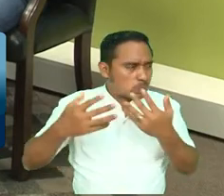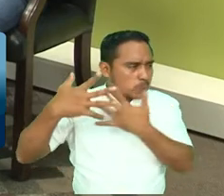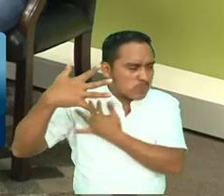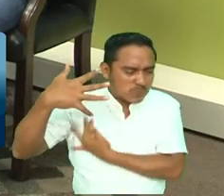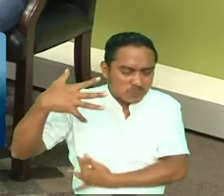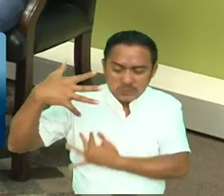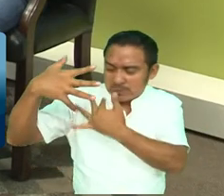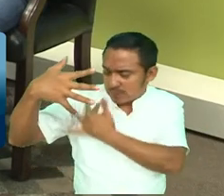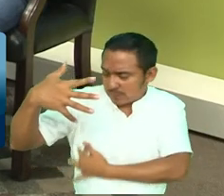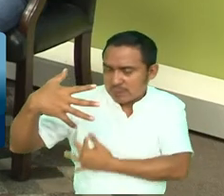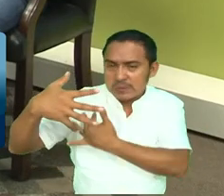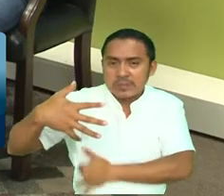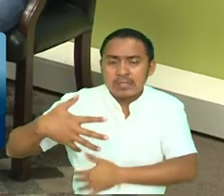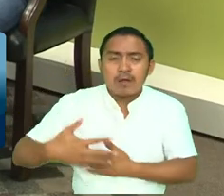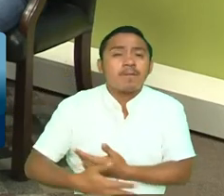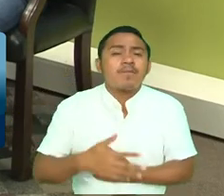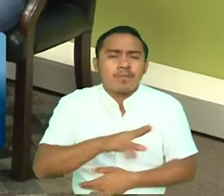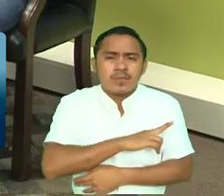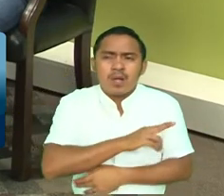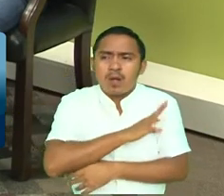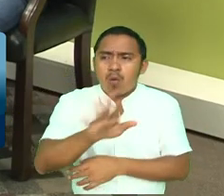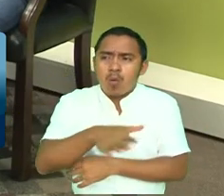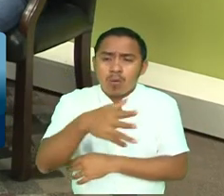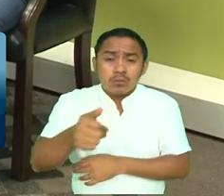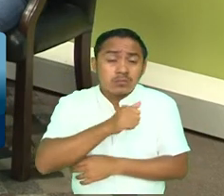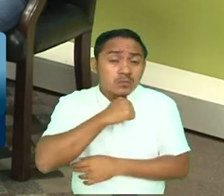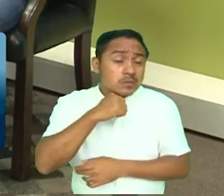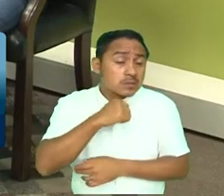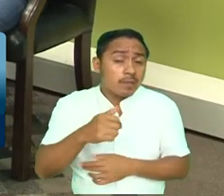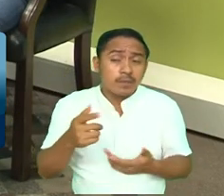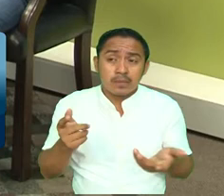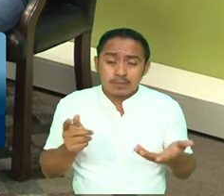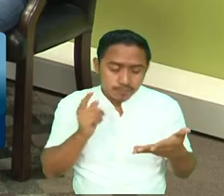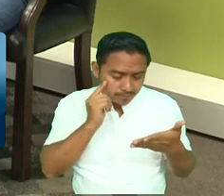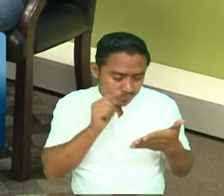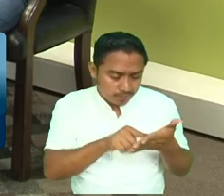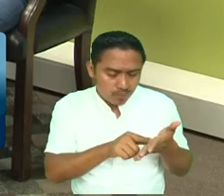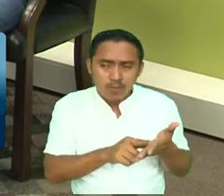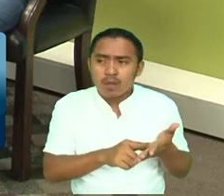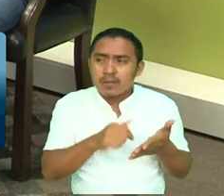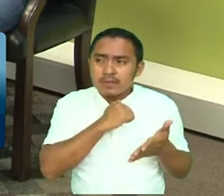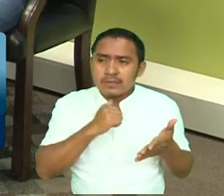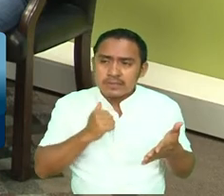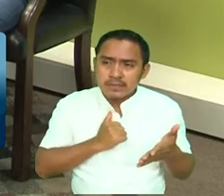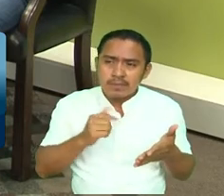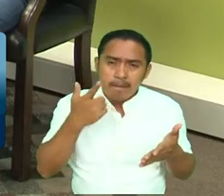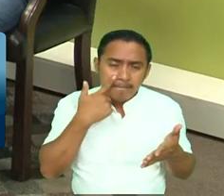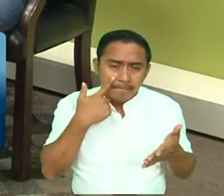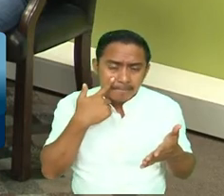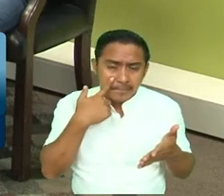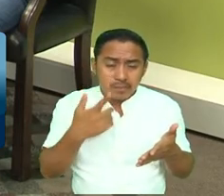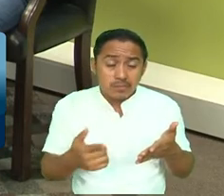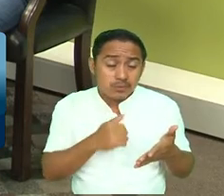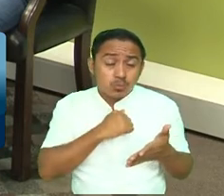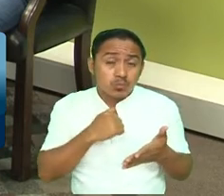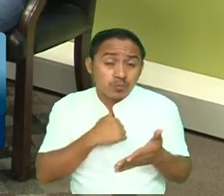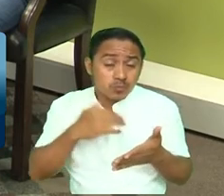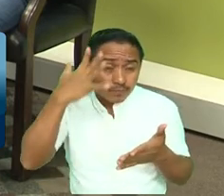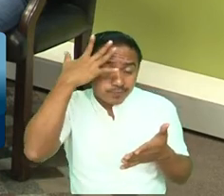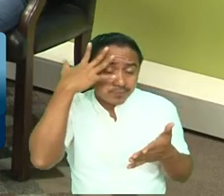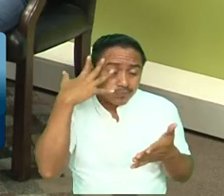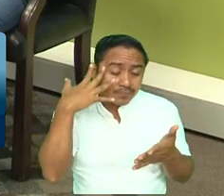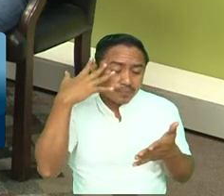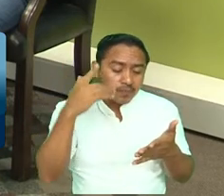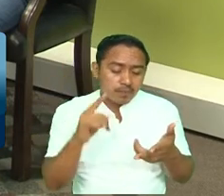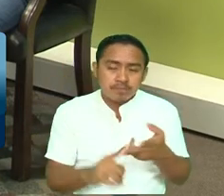excesivamente. También hay otro tipo de prueba. Tengo yo aquí la prueba de sudor, que es parte de la que usted me hablaba.